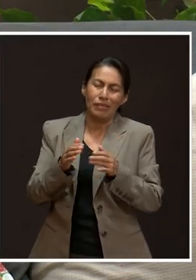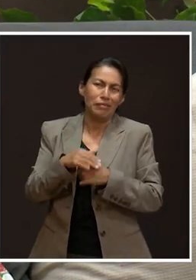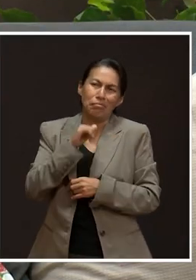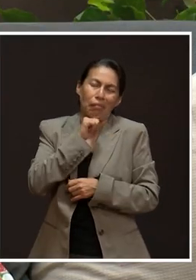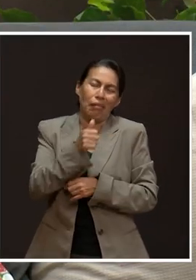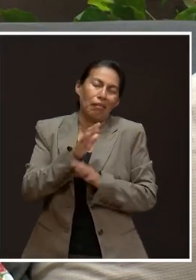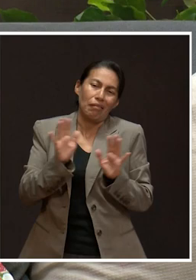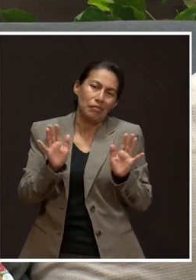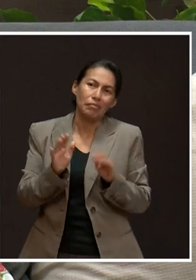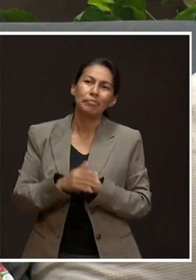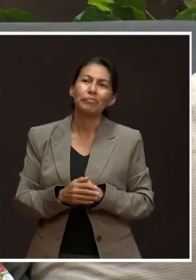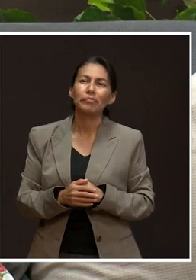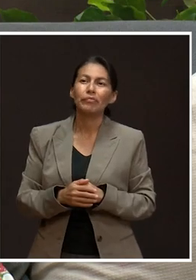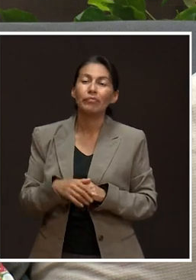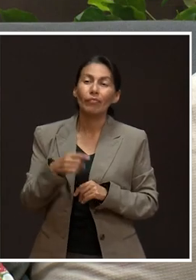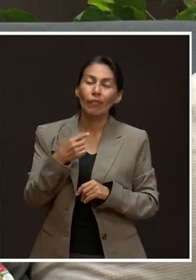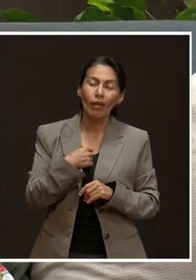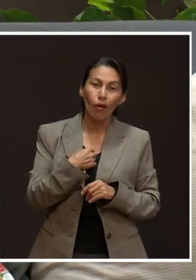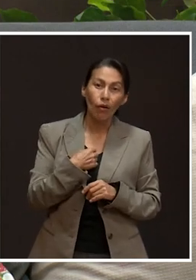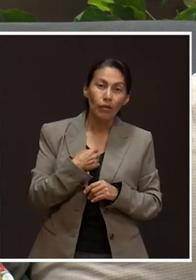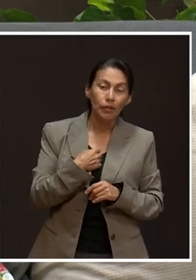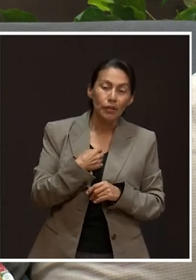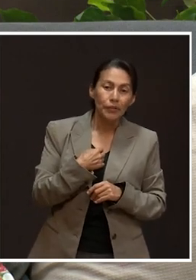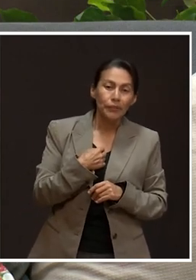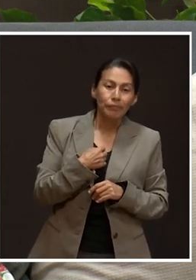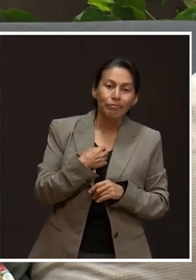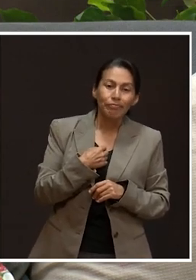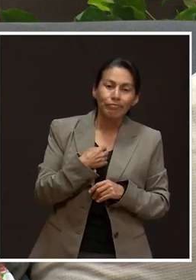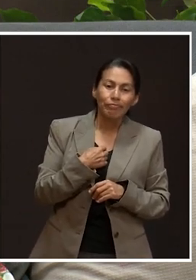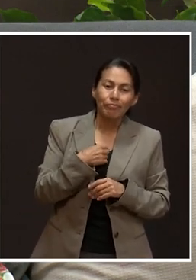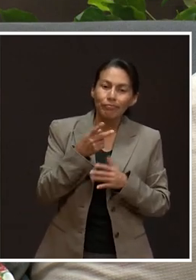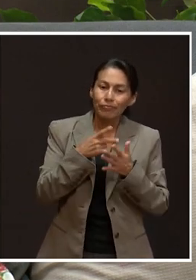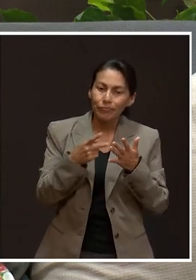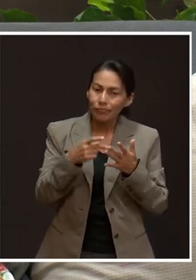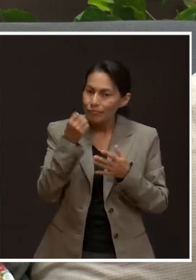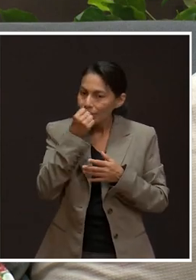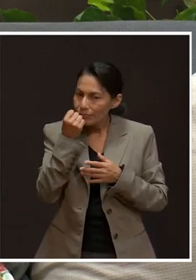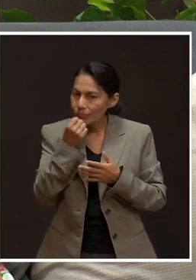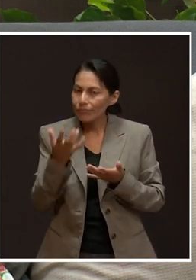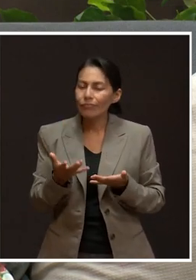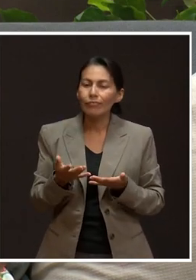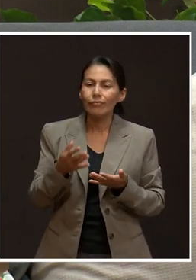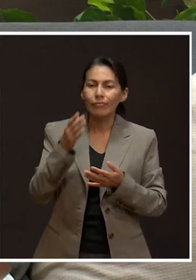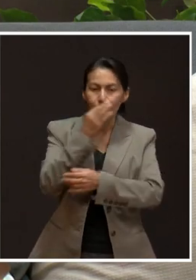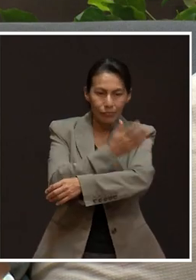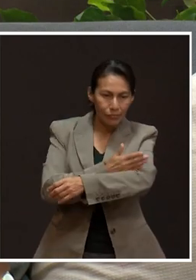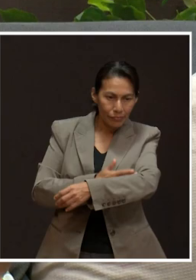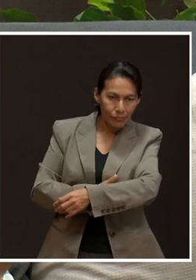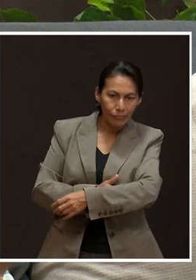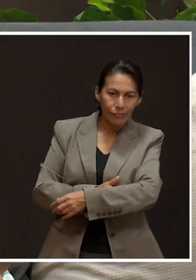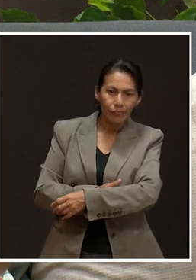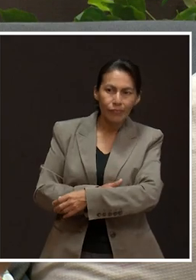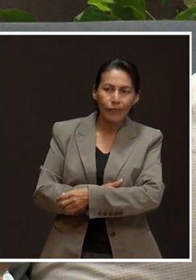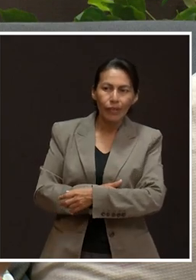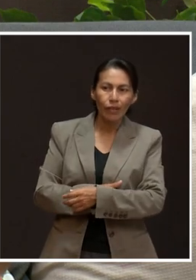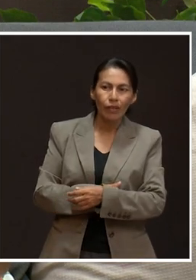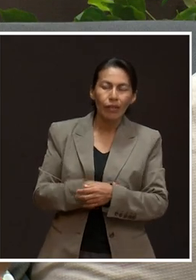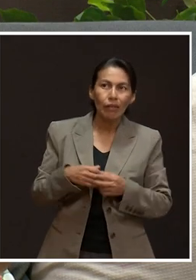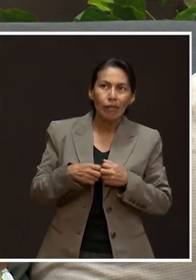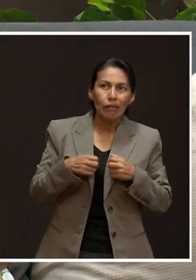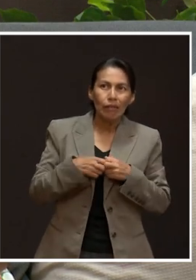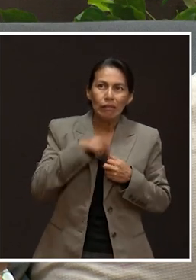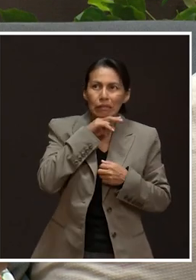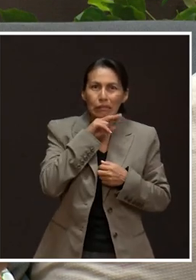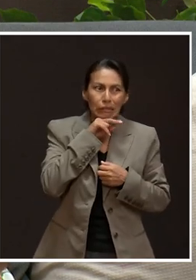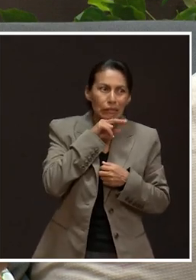y el caso es que yo en la vespertina, pues, estaba, decía, ¿qué me va a decir, qué me va a decir? y ya fui con la prece después